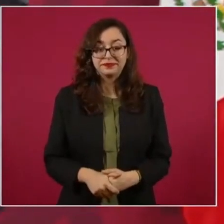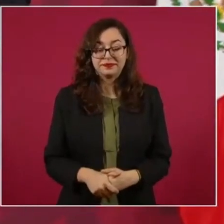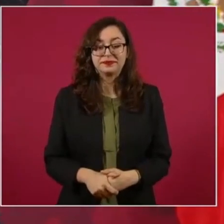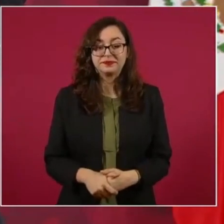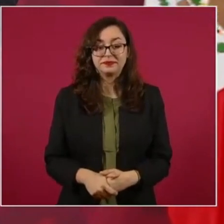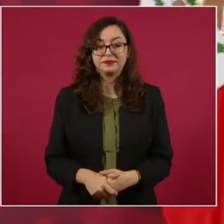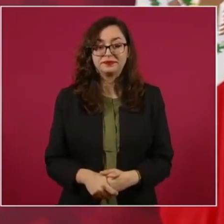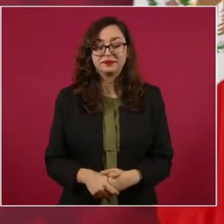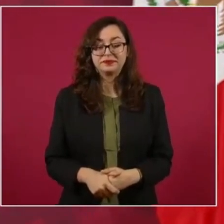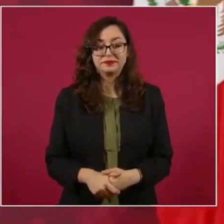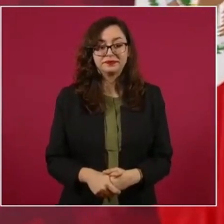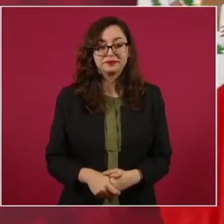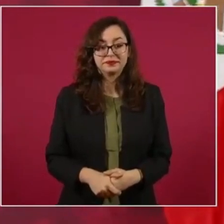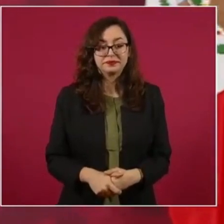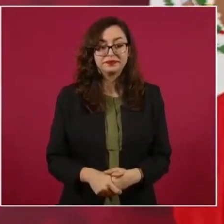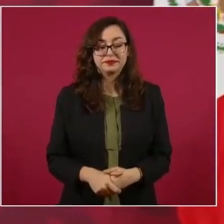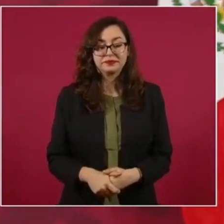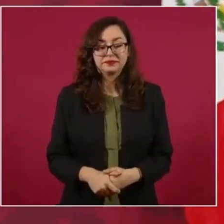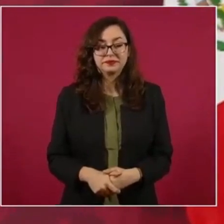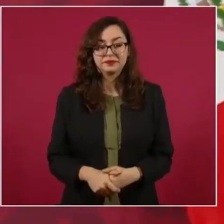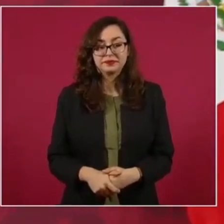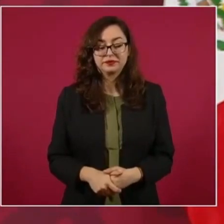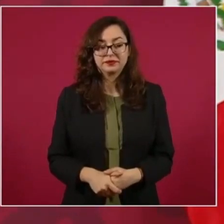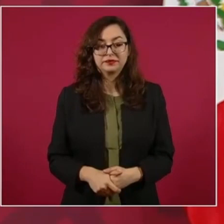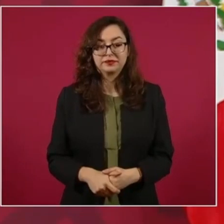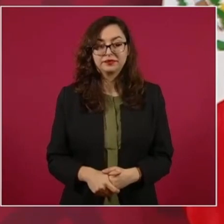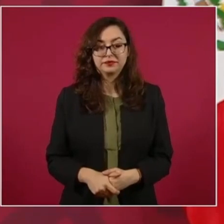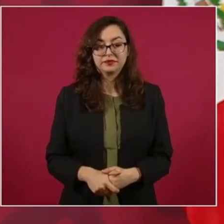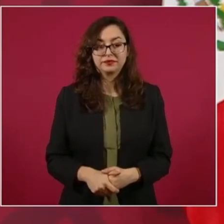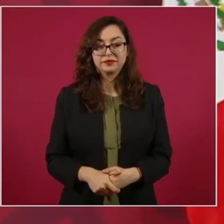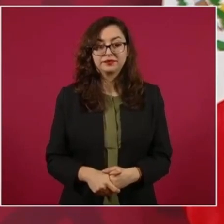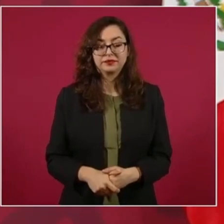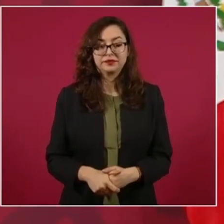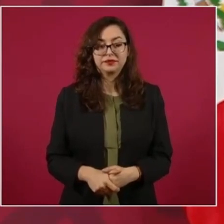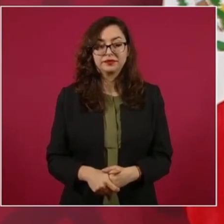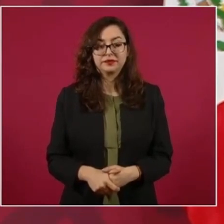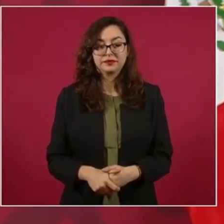Imagínense, estaba yo leyendo lo de mi enfermedad